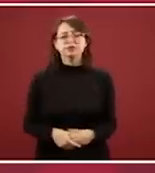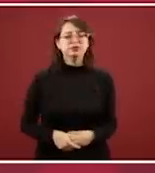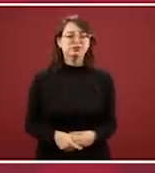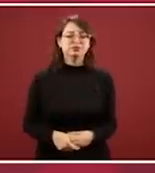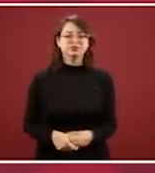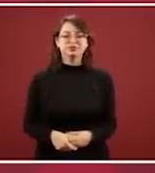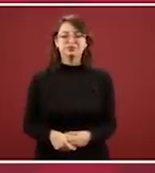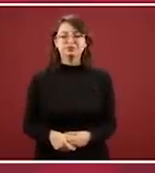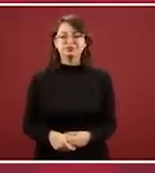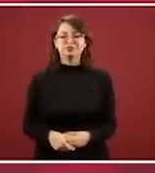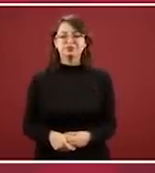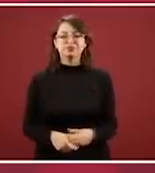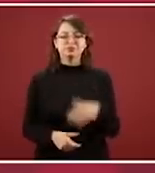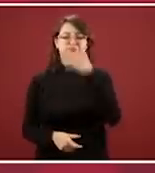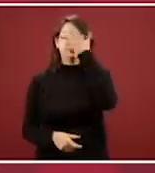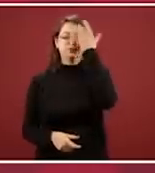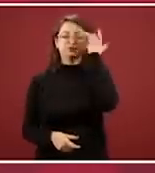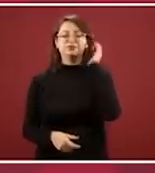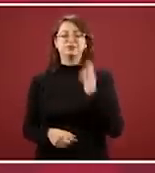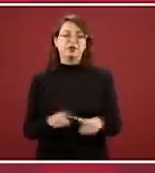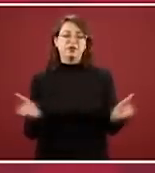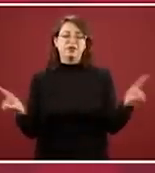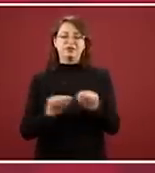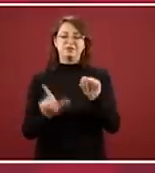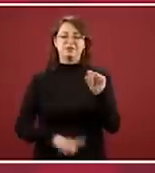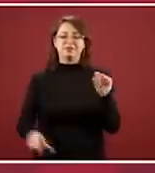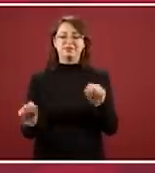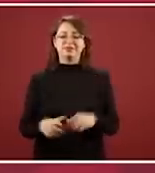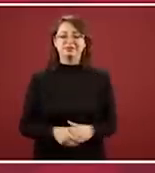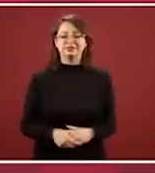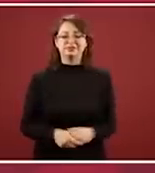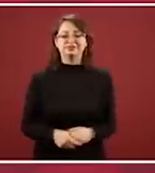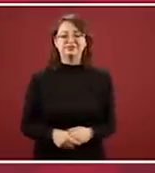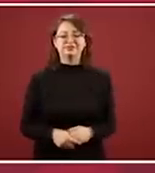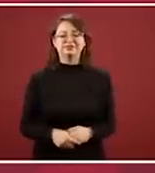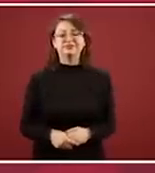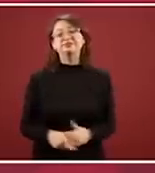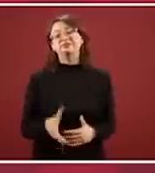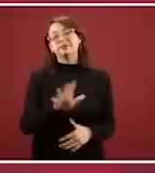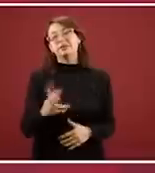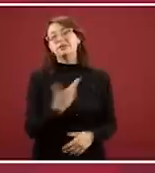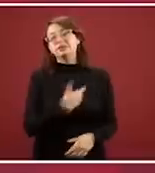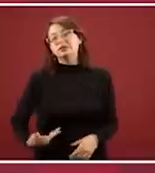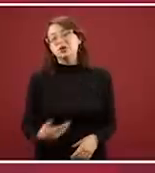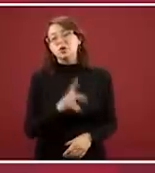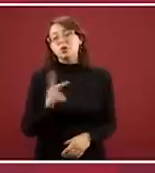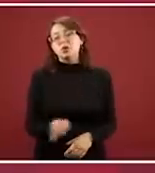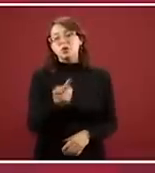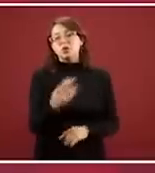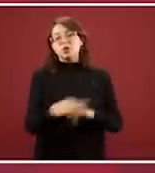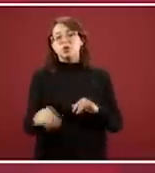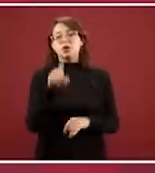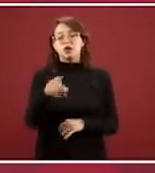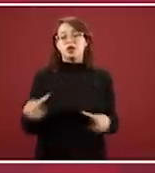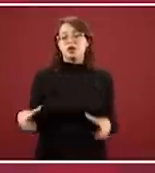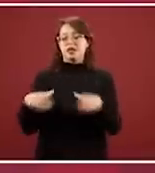No tenía nada que ver con nosotros. Bien, presidente, finalmente preguntarle sobre el tema del informe de los Legionarios de